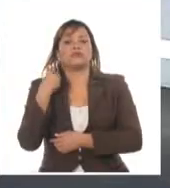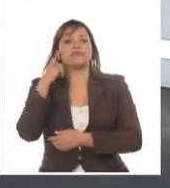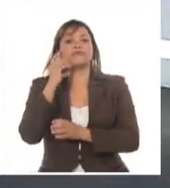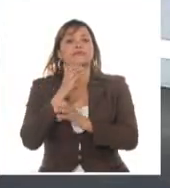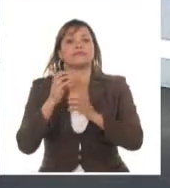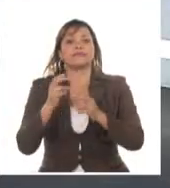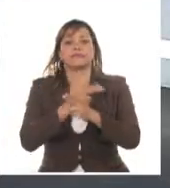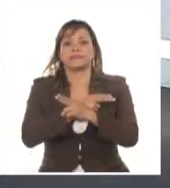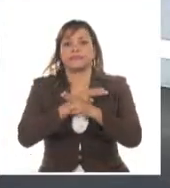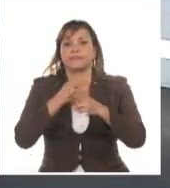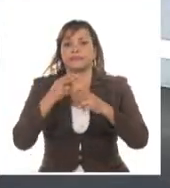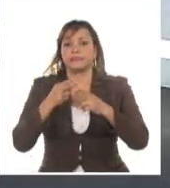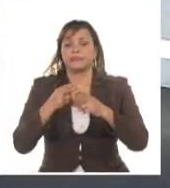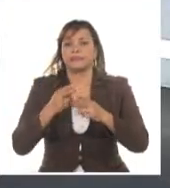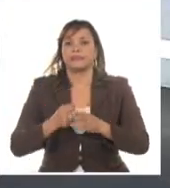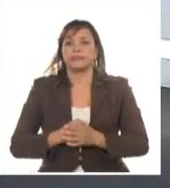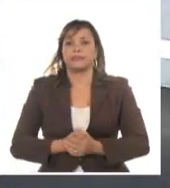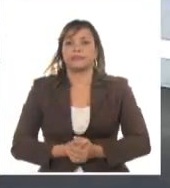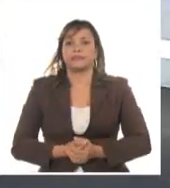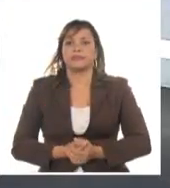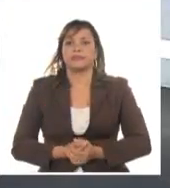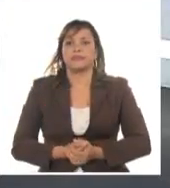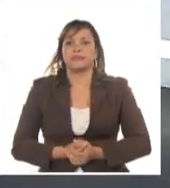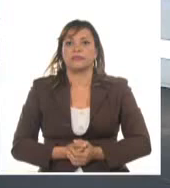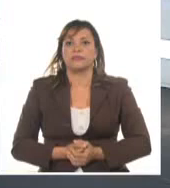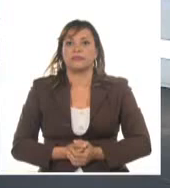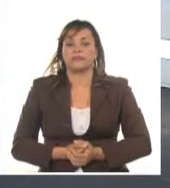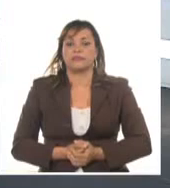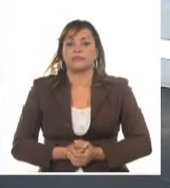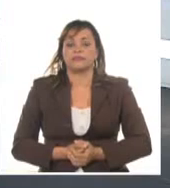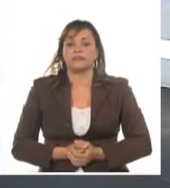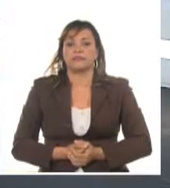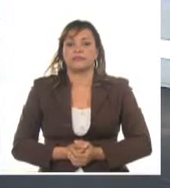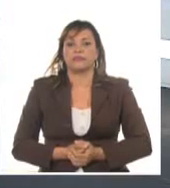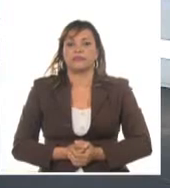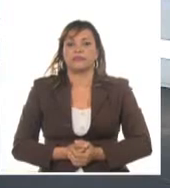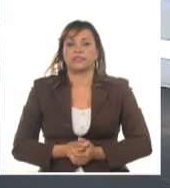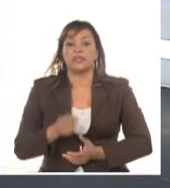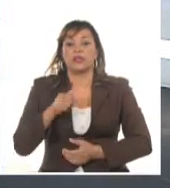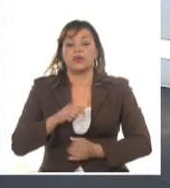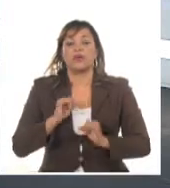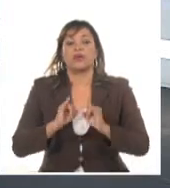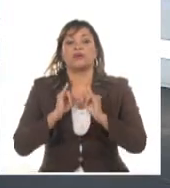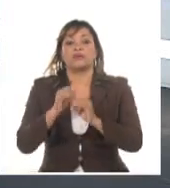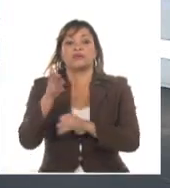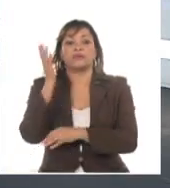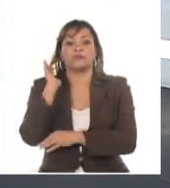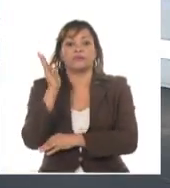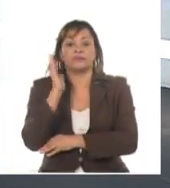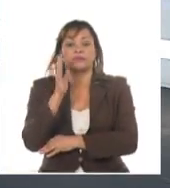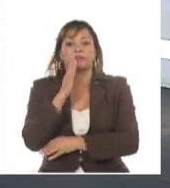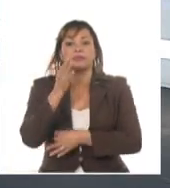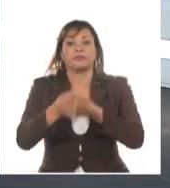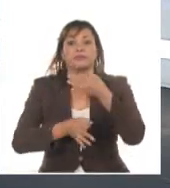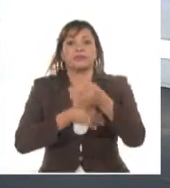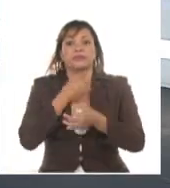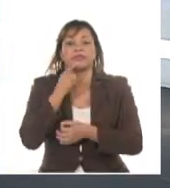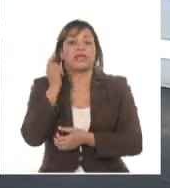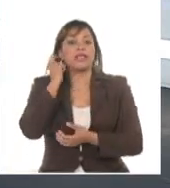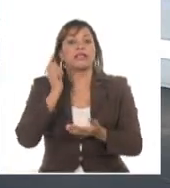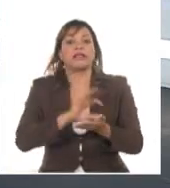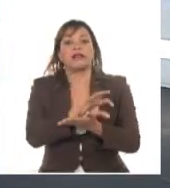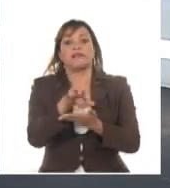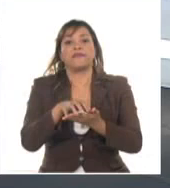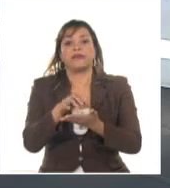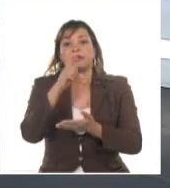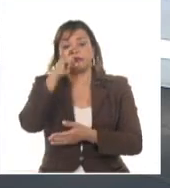Julio Alfonso. El Fondo Cubano de Bienes Culturales anunció hoy en conferencia de prensa la realización de la Feria Infantil El